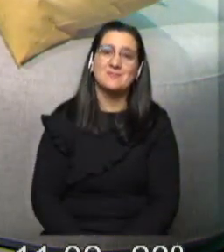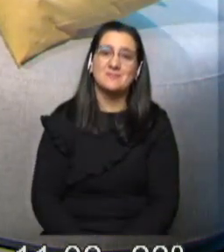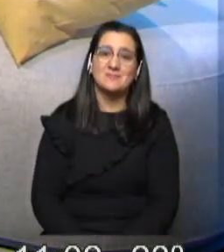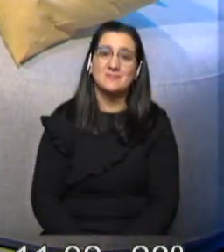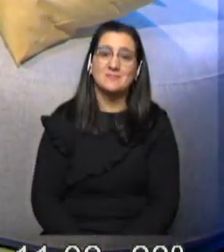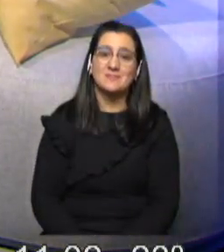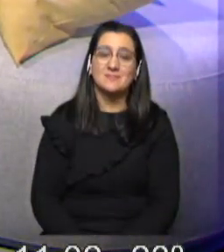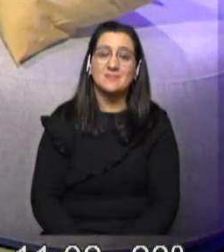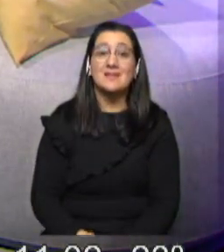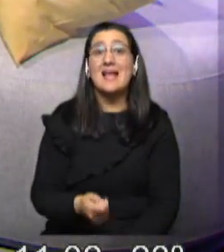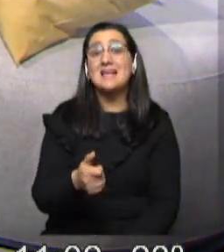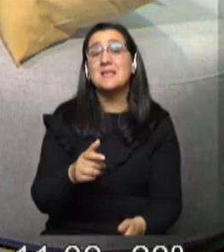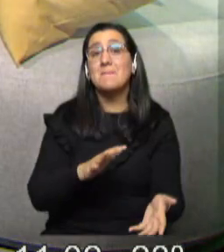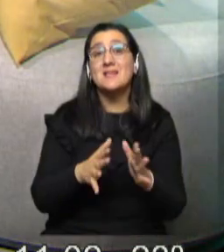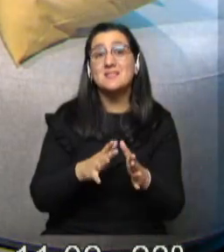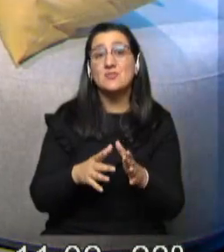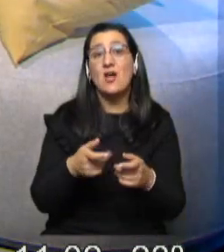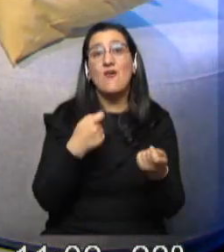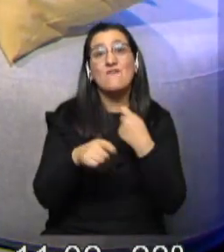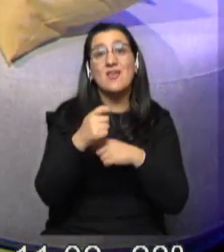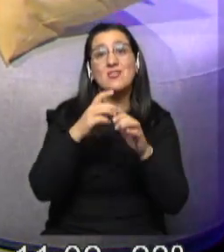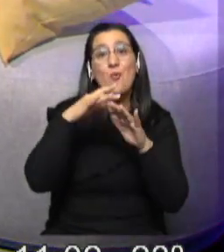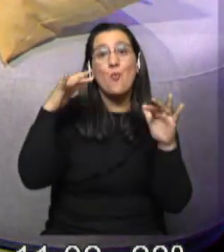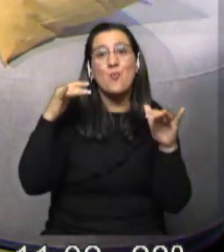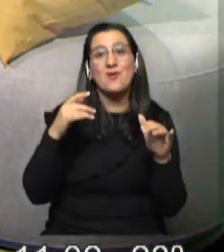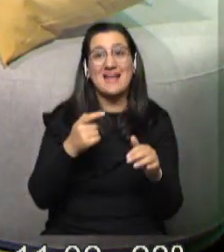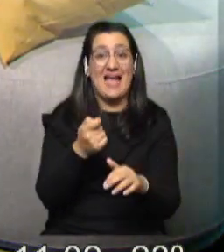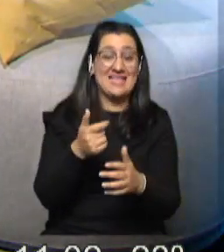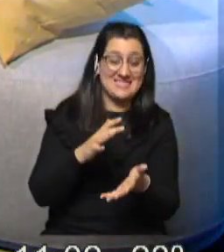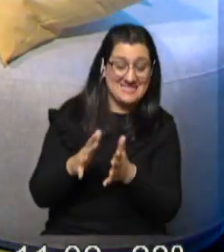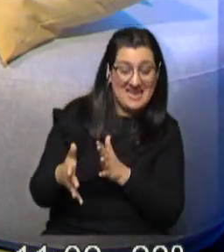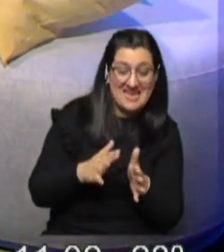Es divino. Igual está casi parecido a la gente que vende humo. Dice que la gente que estoy ahí.